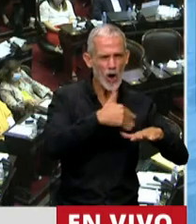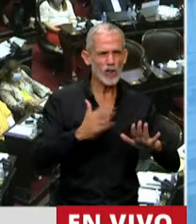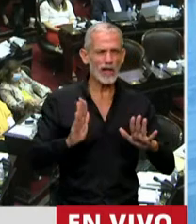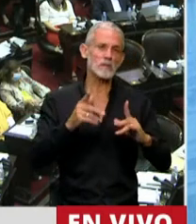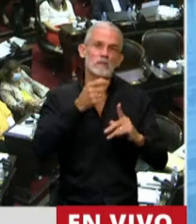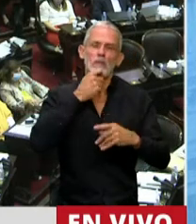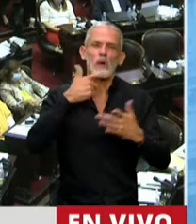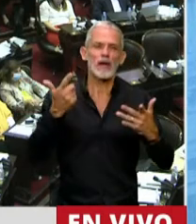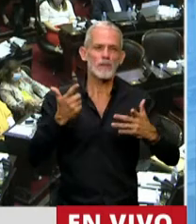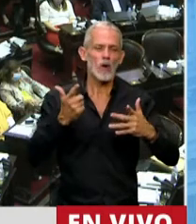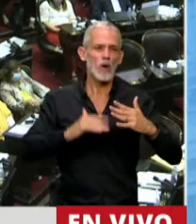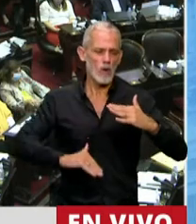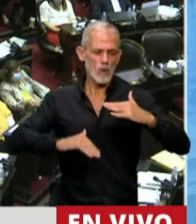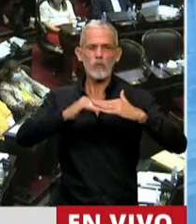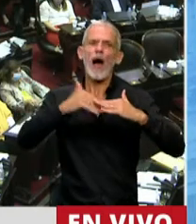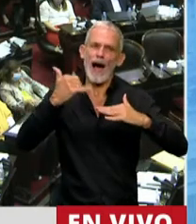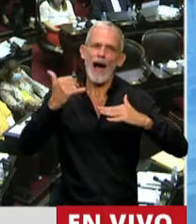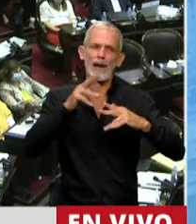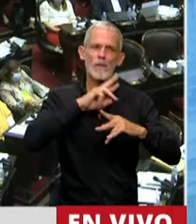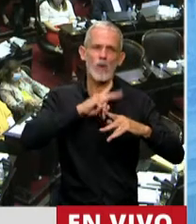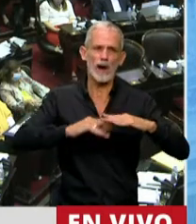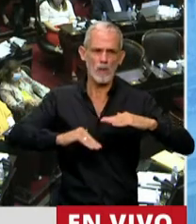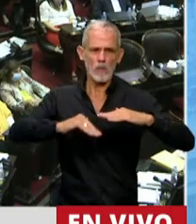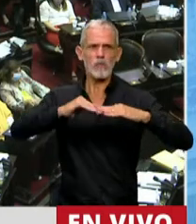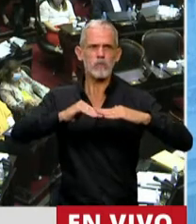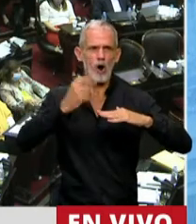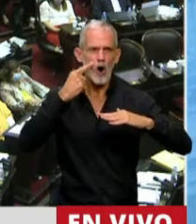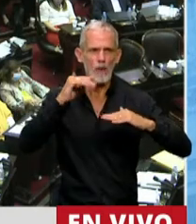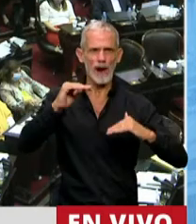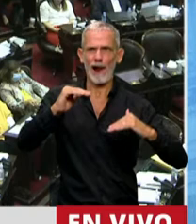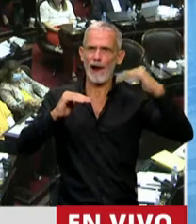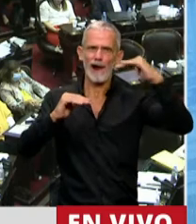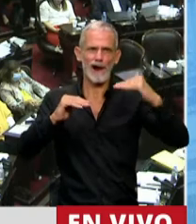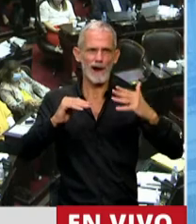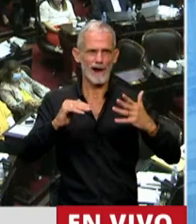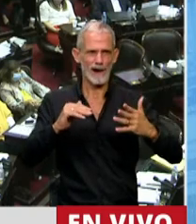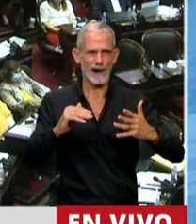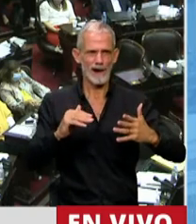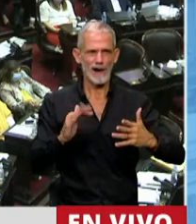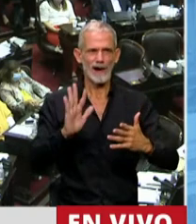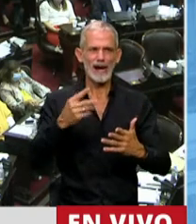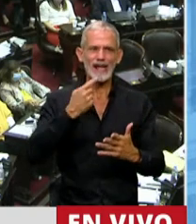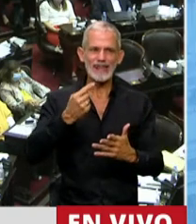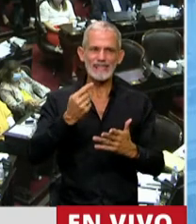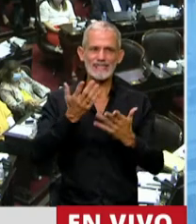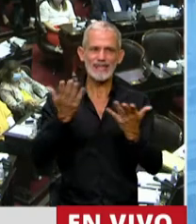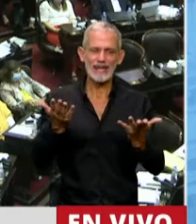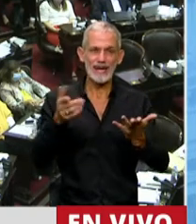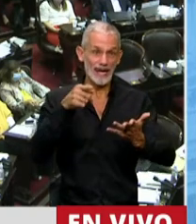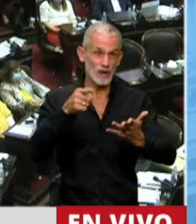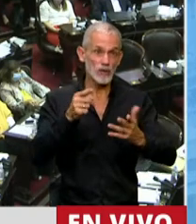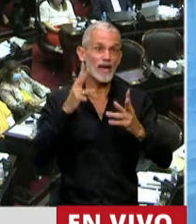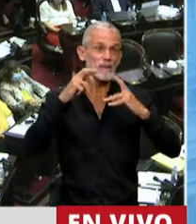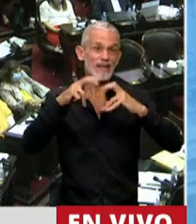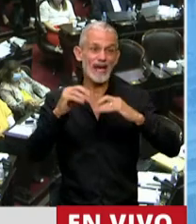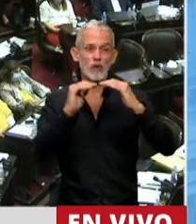ocurre, el famoso techo de cristal, en todas las actividades, con la posibilidad de alcanzar la categoría de investigador